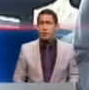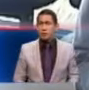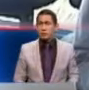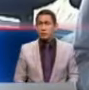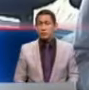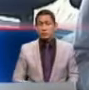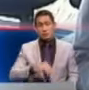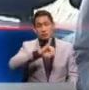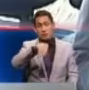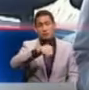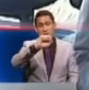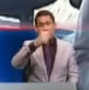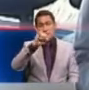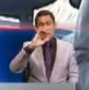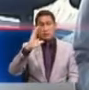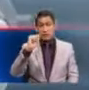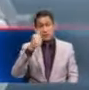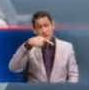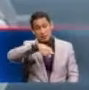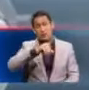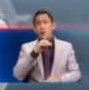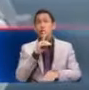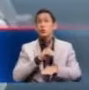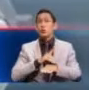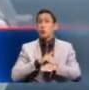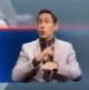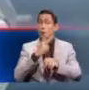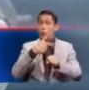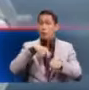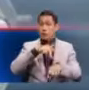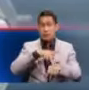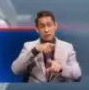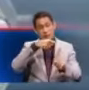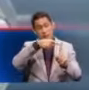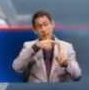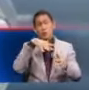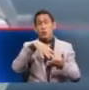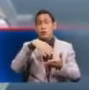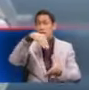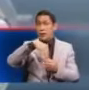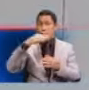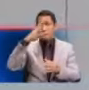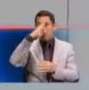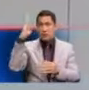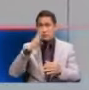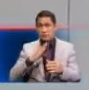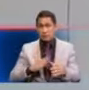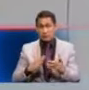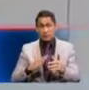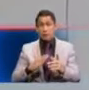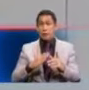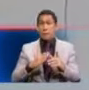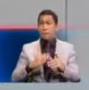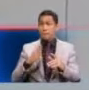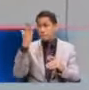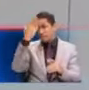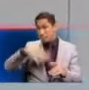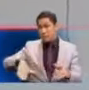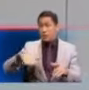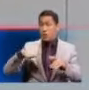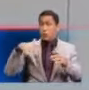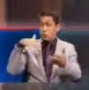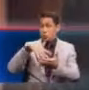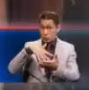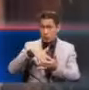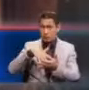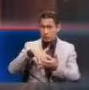Jessica Sánchez es odontóloga. Estudió una especialidad en la Universidad de Sao Paulo, en Brasil. Culminó los estudios y aunque al principio comprobó que ese título podía